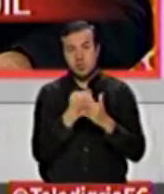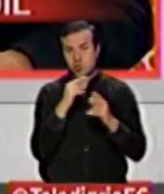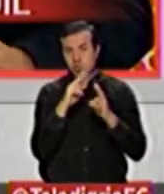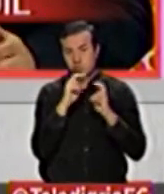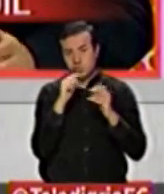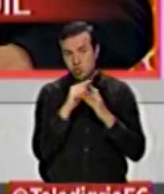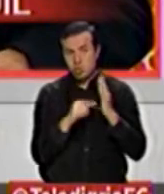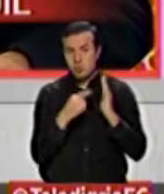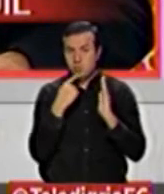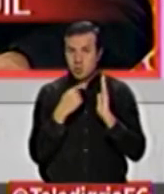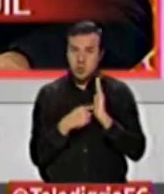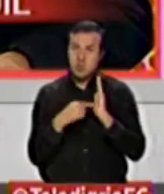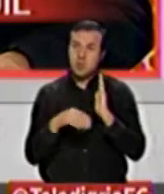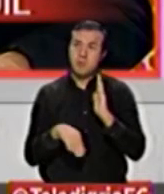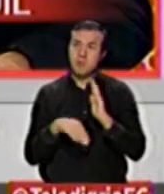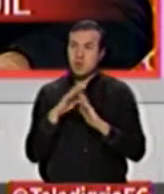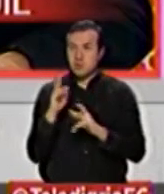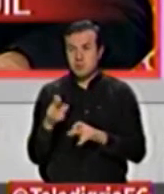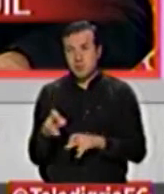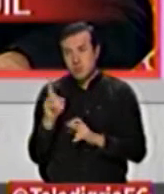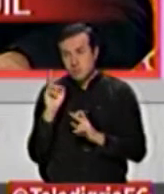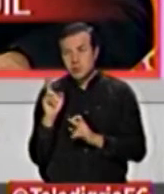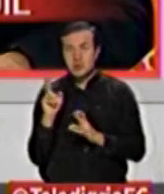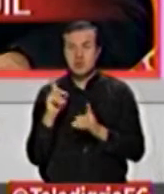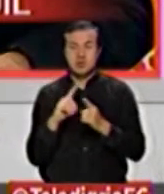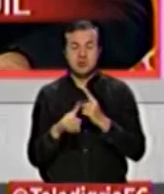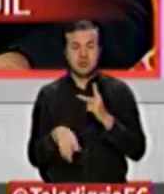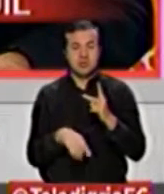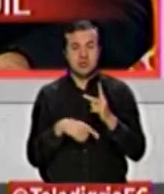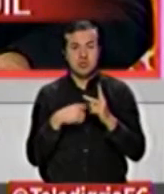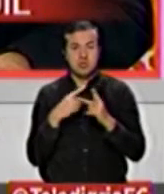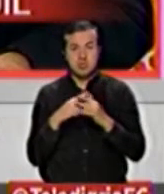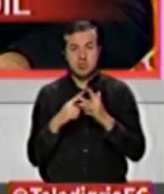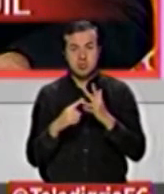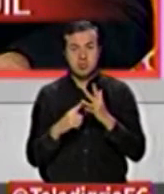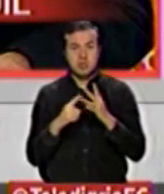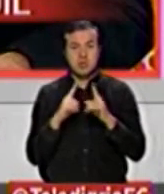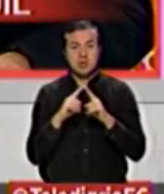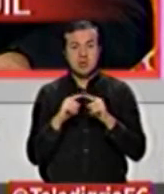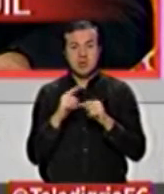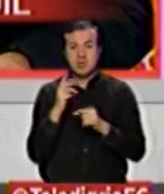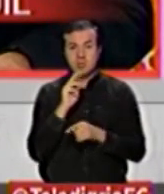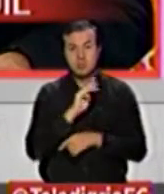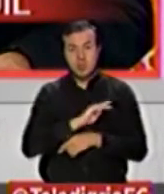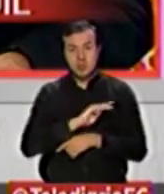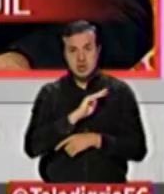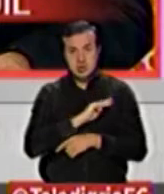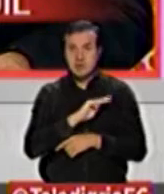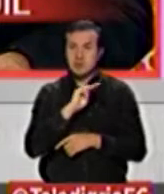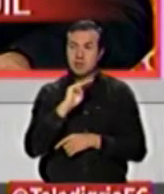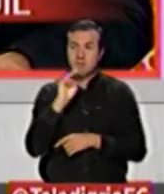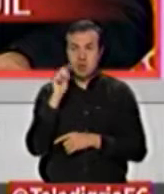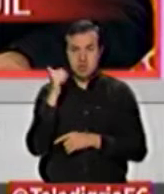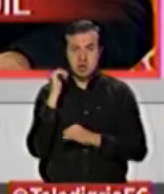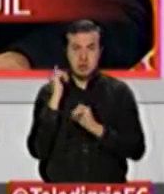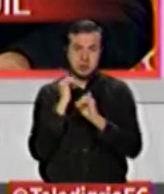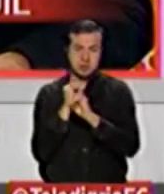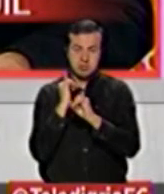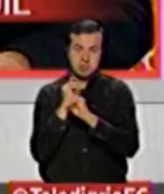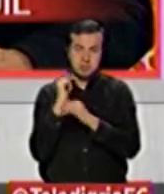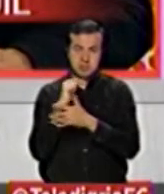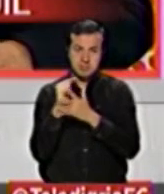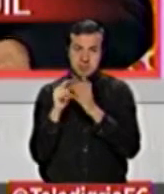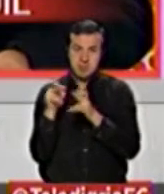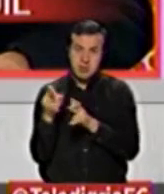compañía, como son la generación de permisos de funcionamiento, que entran municipios y otras entidades, que